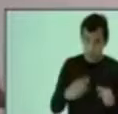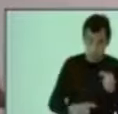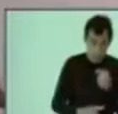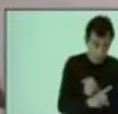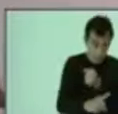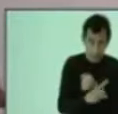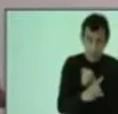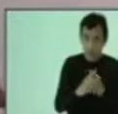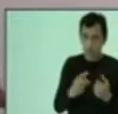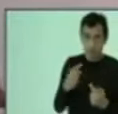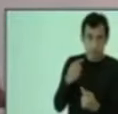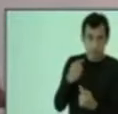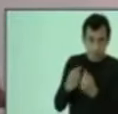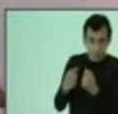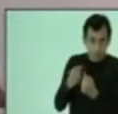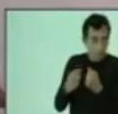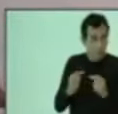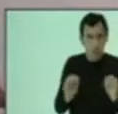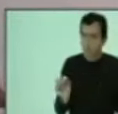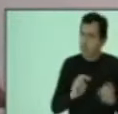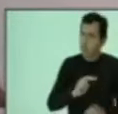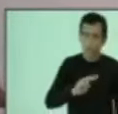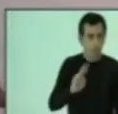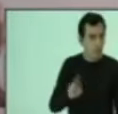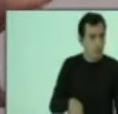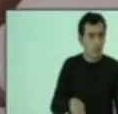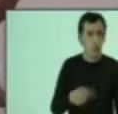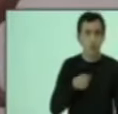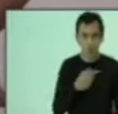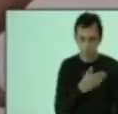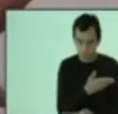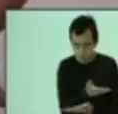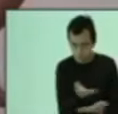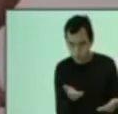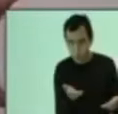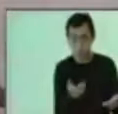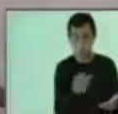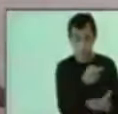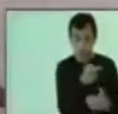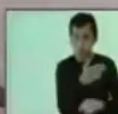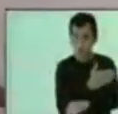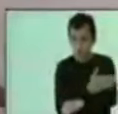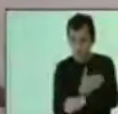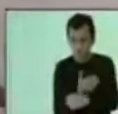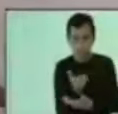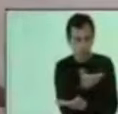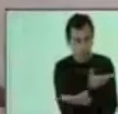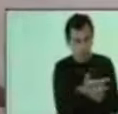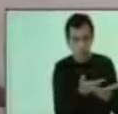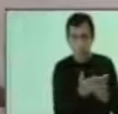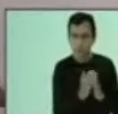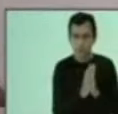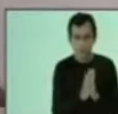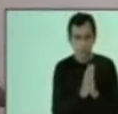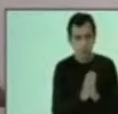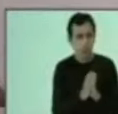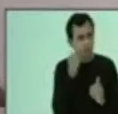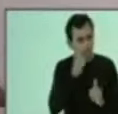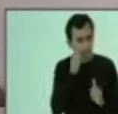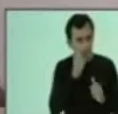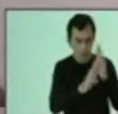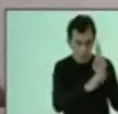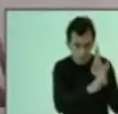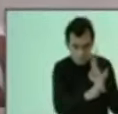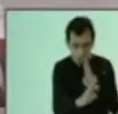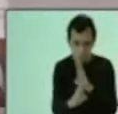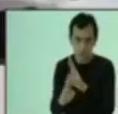ni políticos. Estoy a sus órdenes y invito a mis compañeros a que nos conduzcamos siempre con la civilidad que nos debe caracterizar.